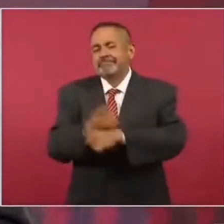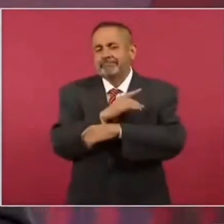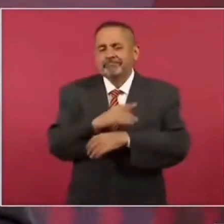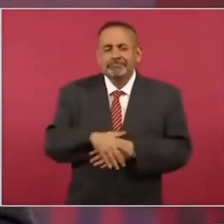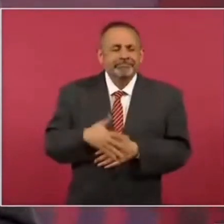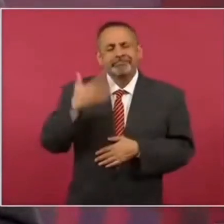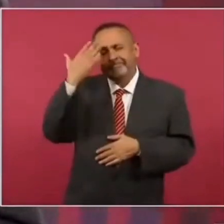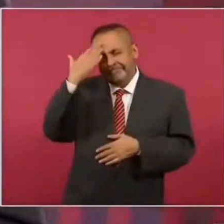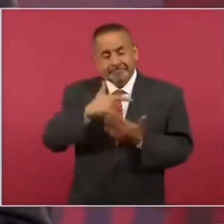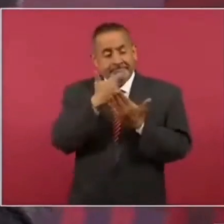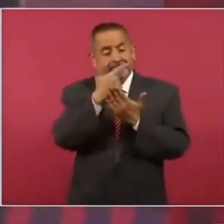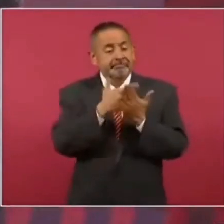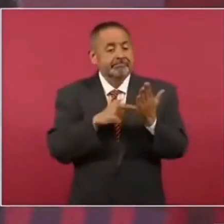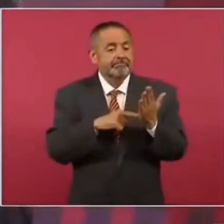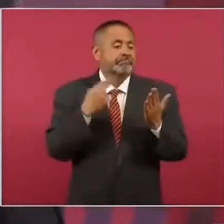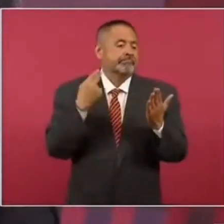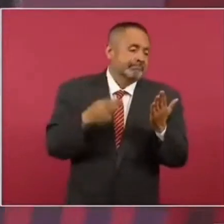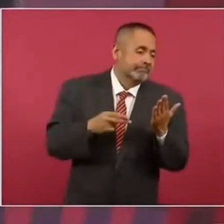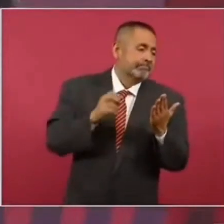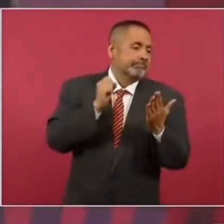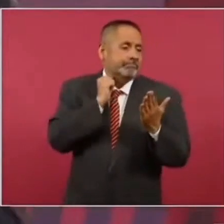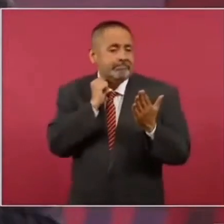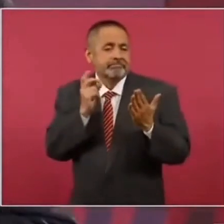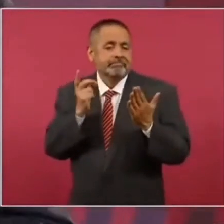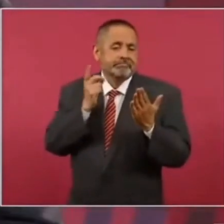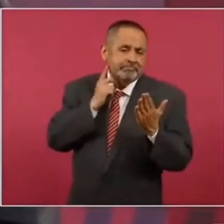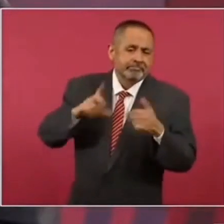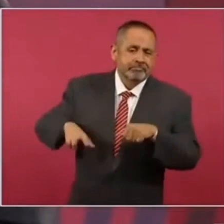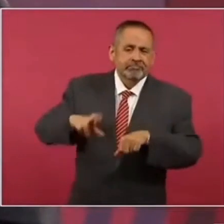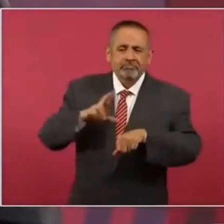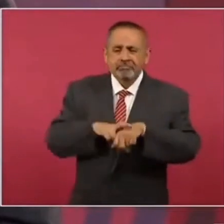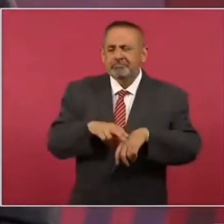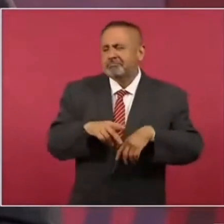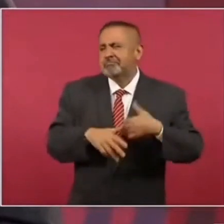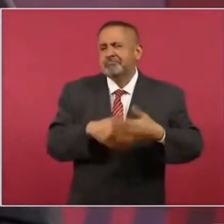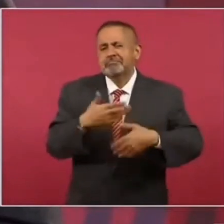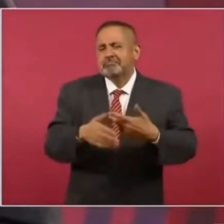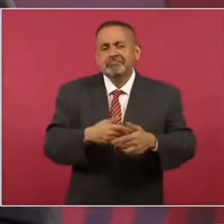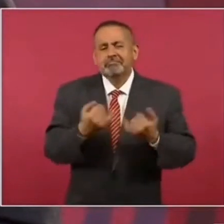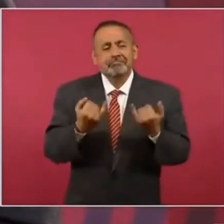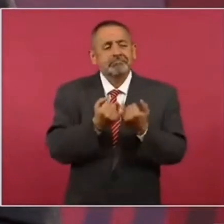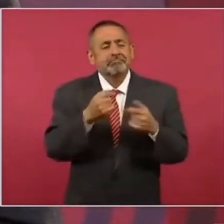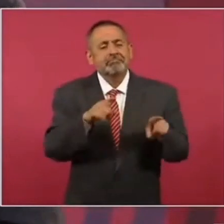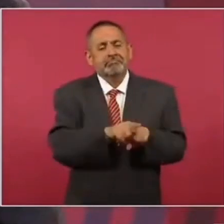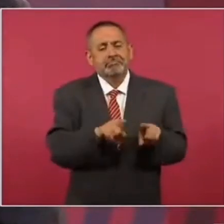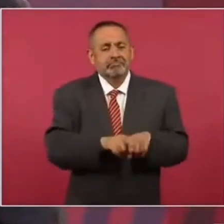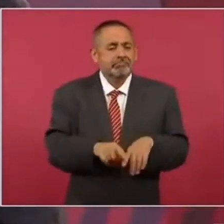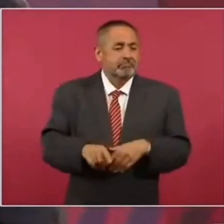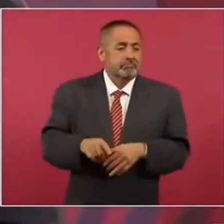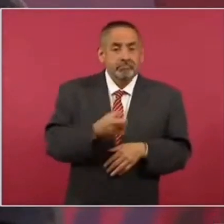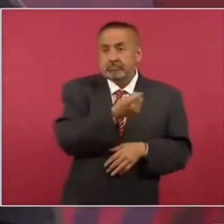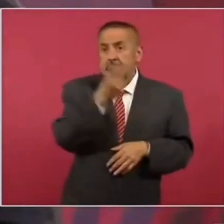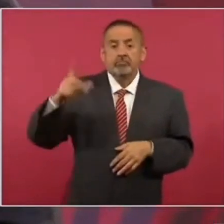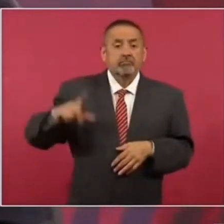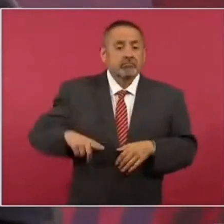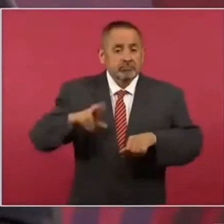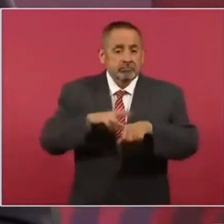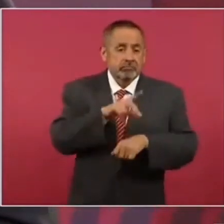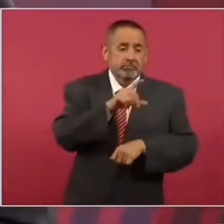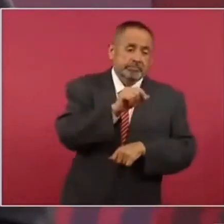a ser senadores, o los gobernadores que se eternizaban, igual que él, 20, 30